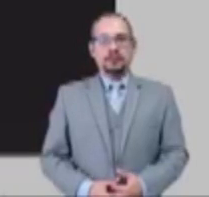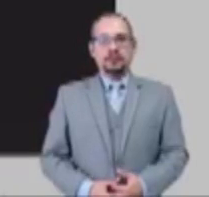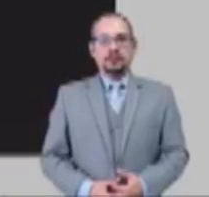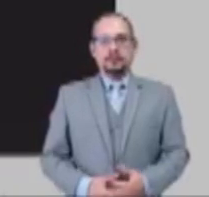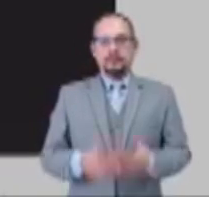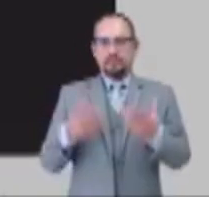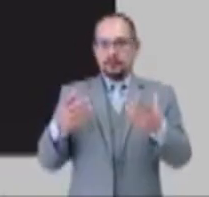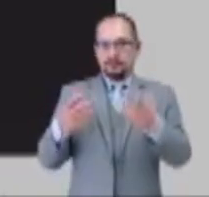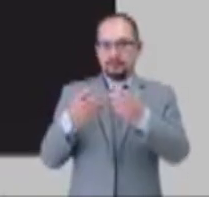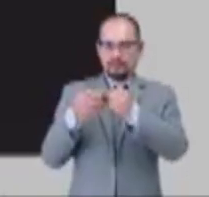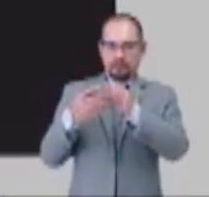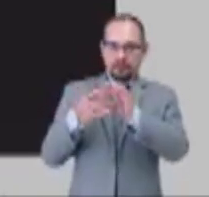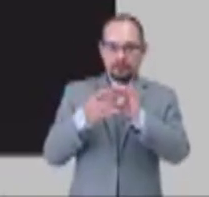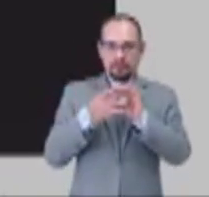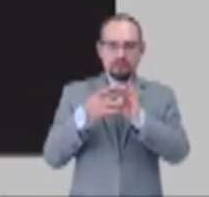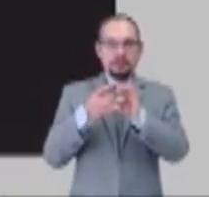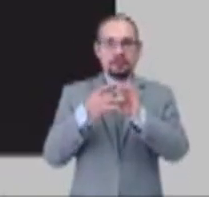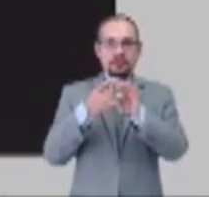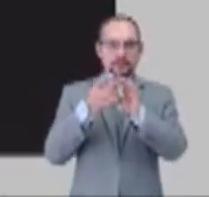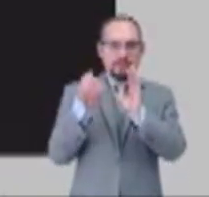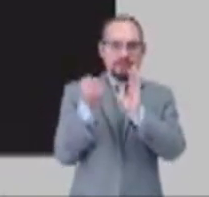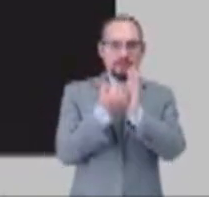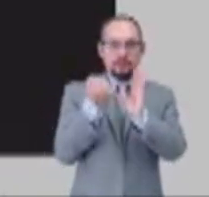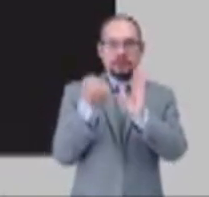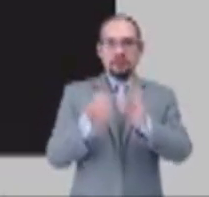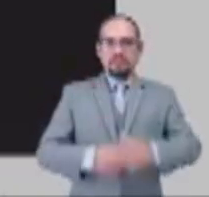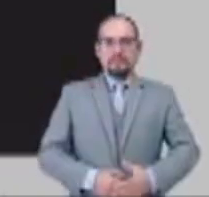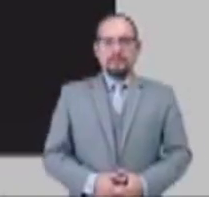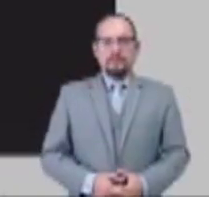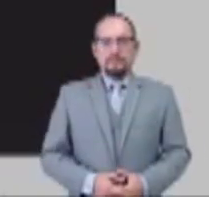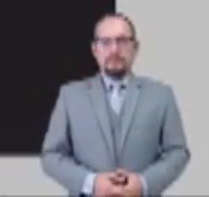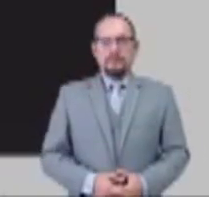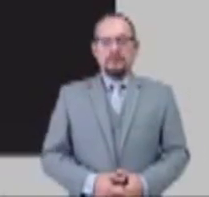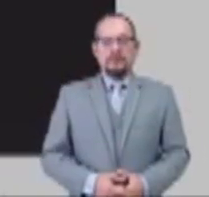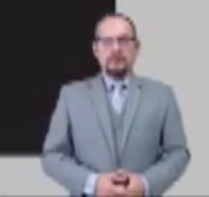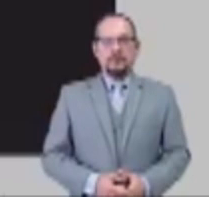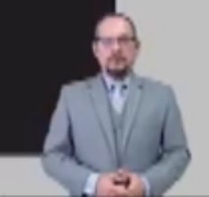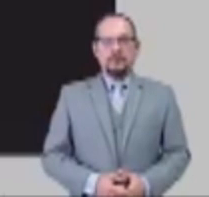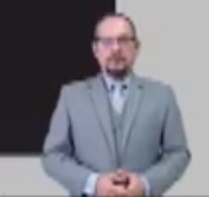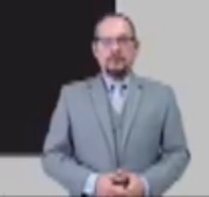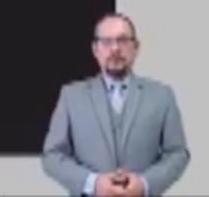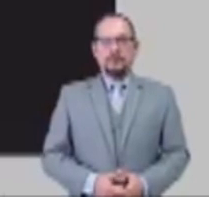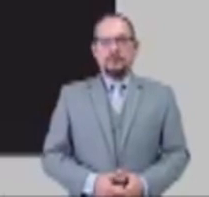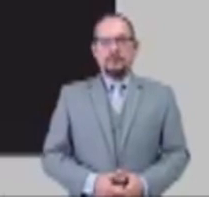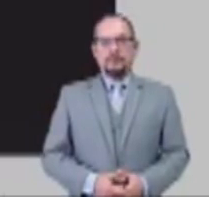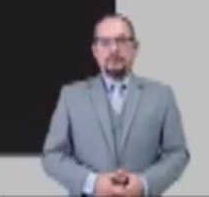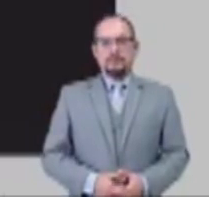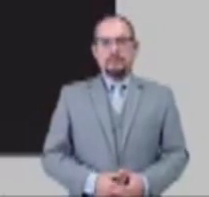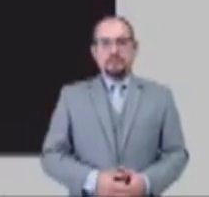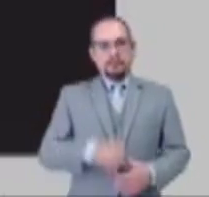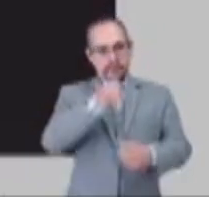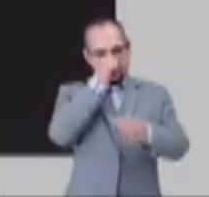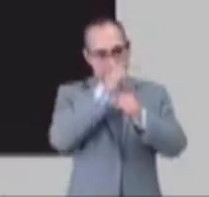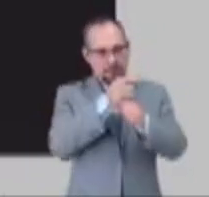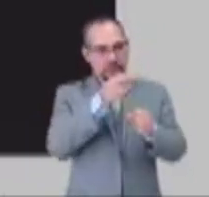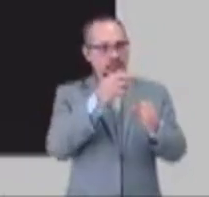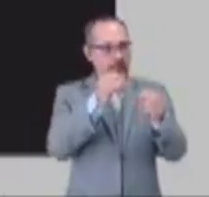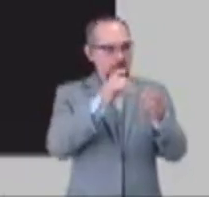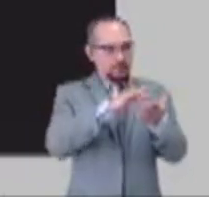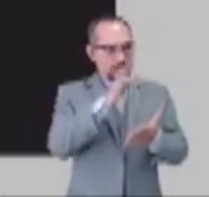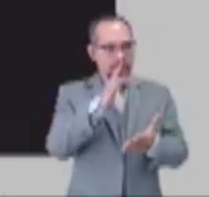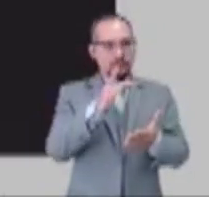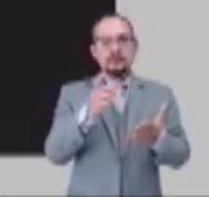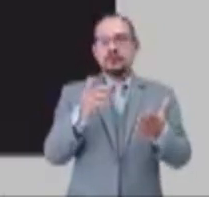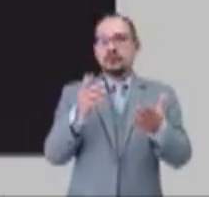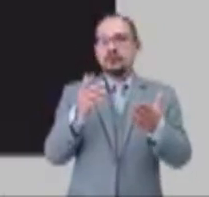de estos 28 entregables 20 fueron remitidos en tiempo y 8 de forma anticipada asimismo informó que el tercero